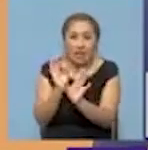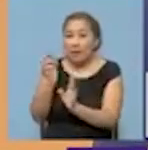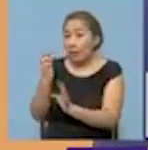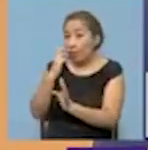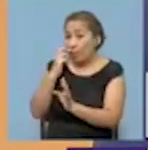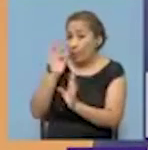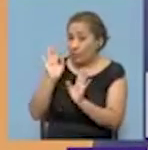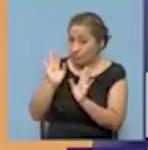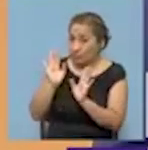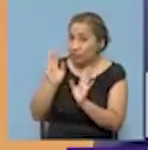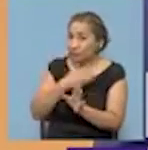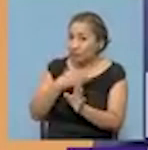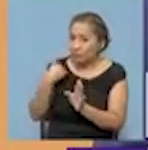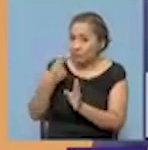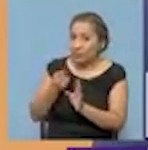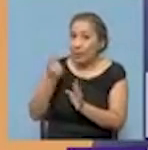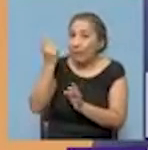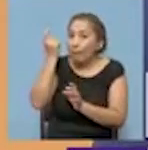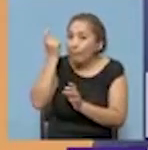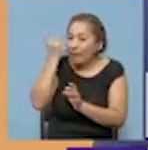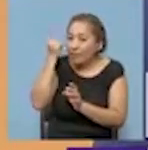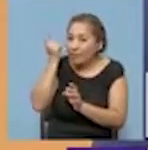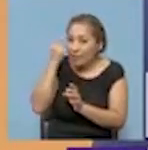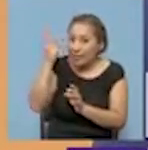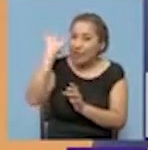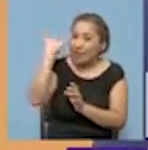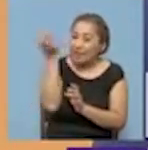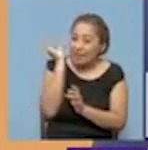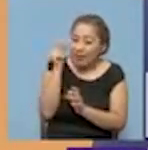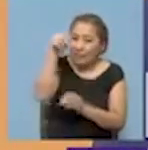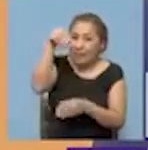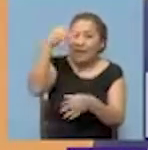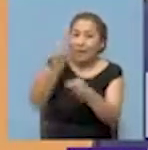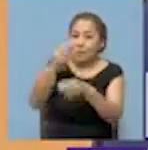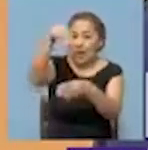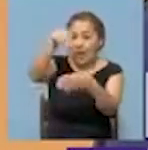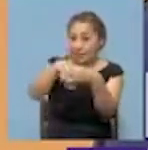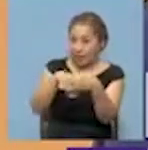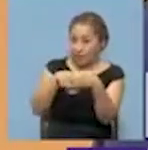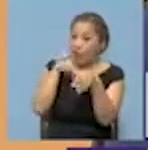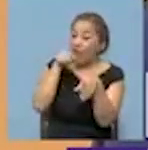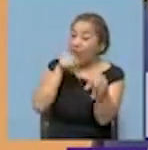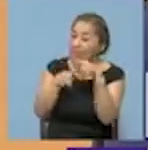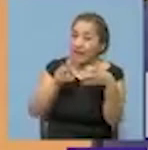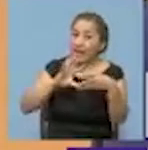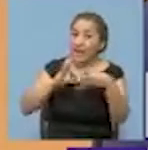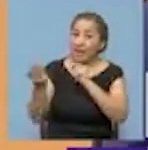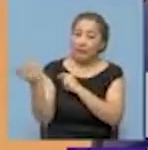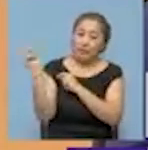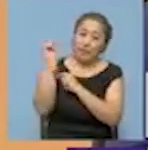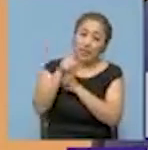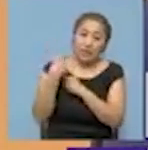padres tienen que profundizar y saber qué es lo que se les va a enseñar es el principal motivo de mi venida